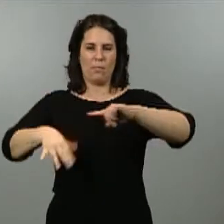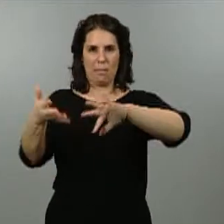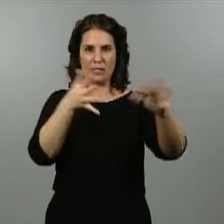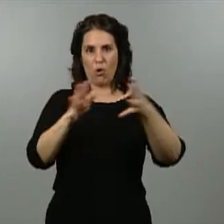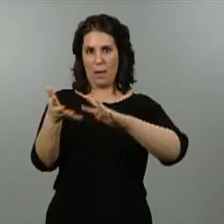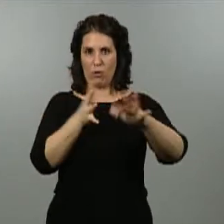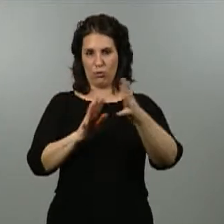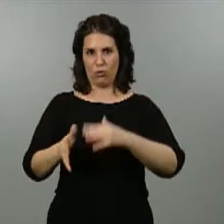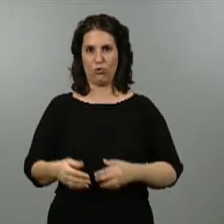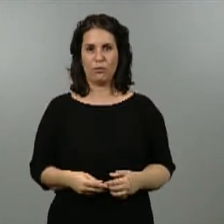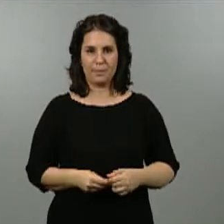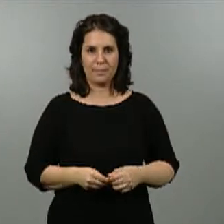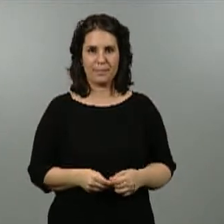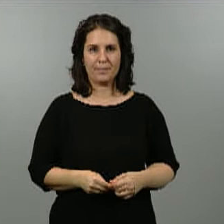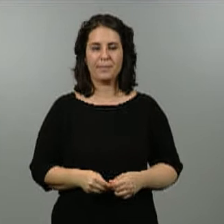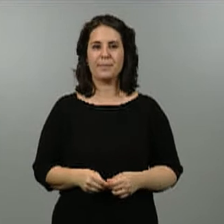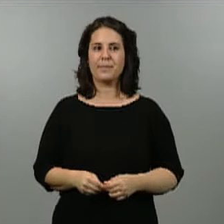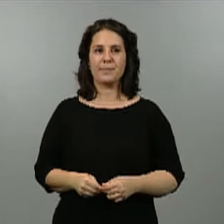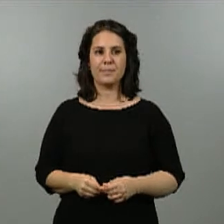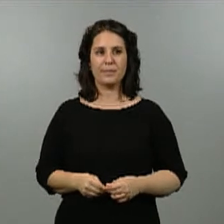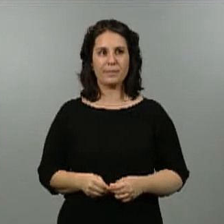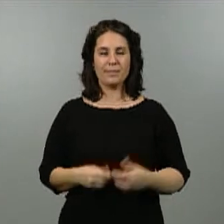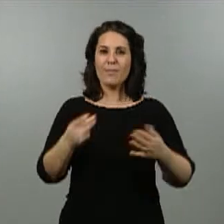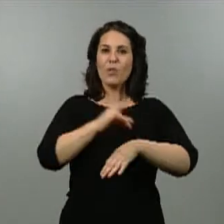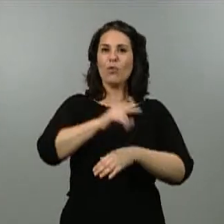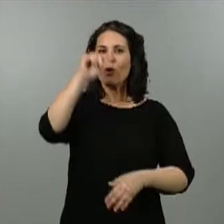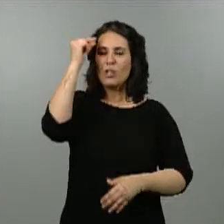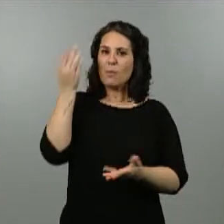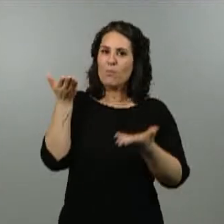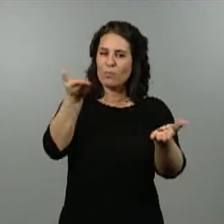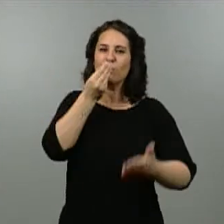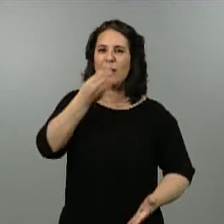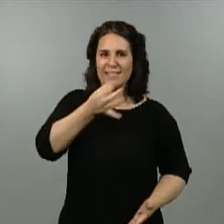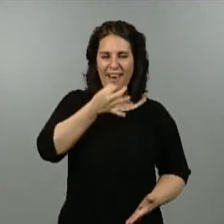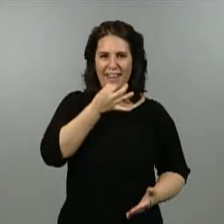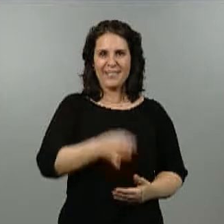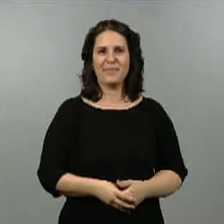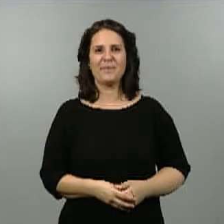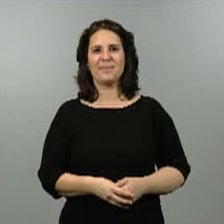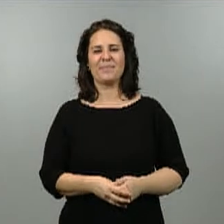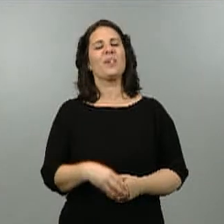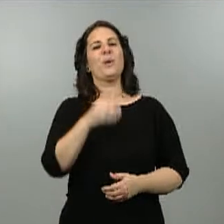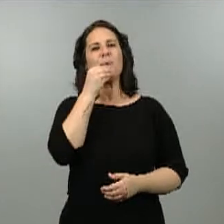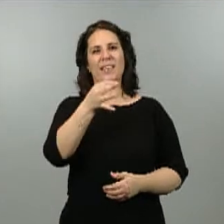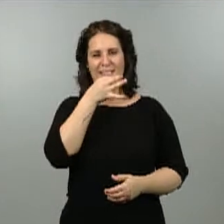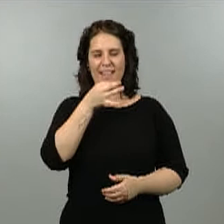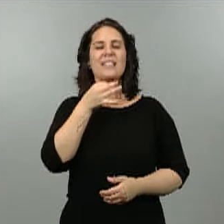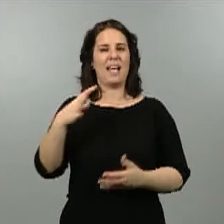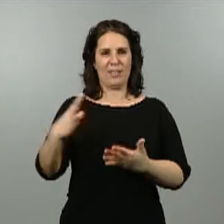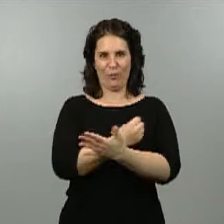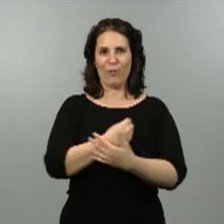la opinión pública y los medios de comunicación. Doctor Simón, pues muy buenas tardes. Muy buenas tardes a todos. Bueno, hoy